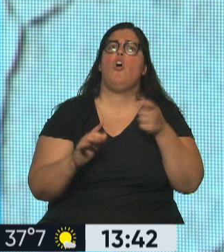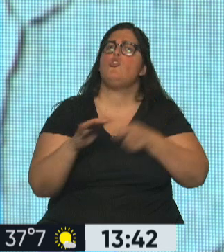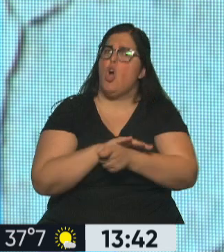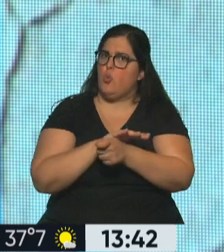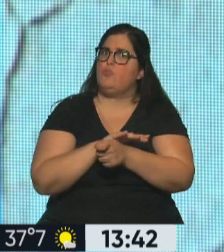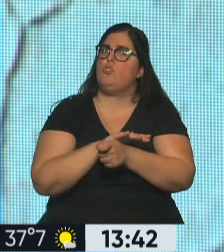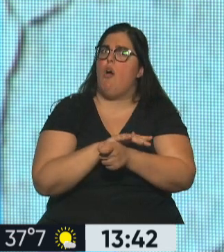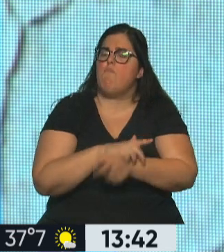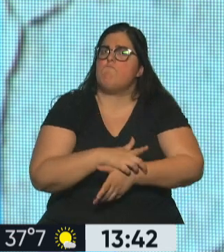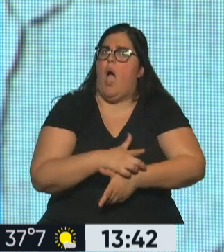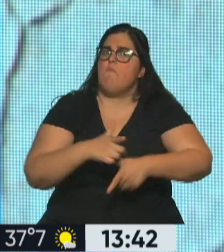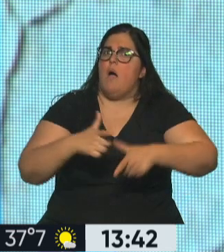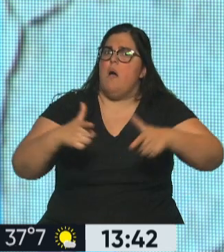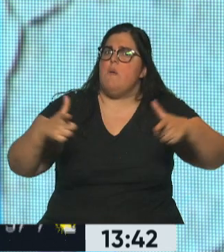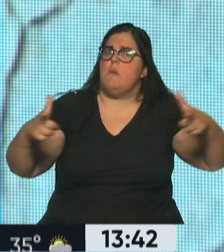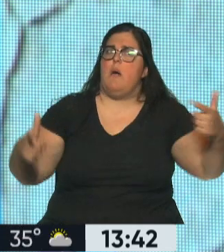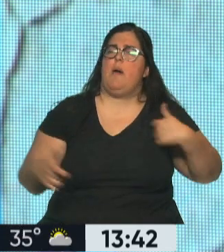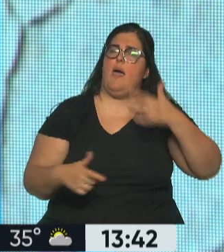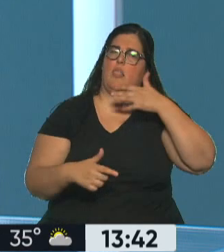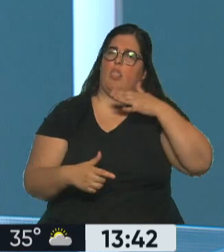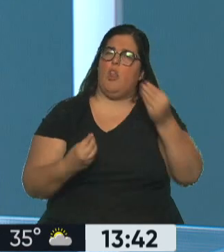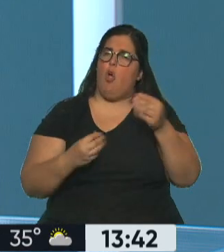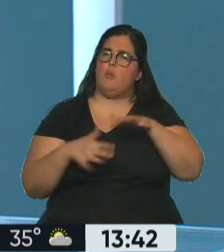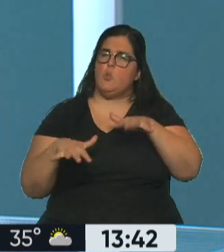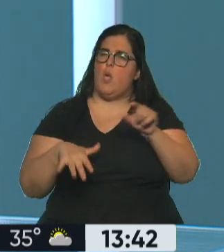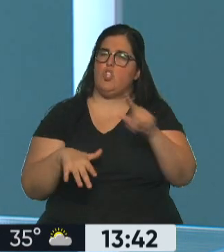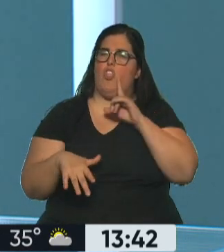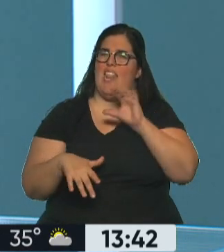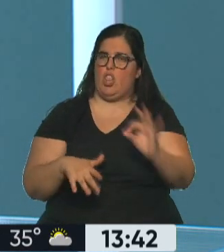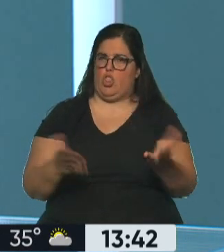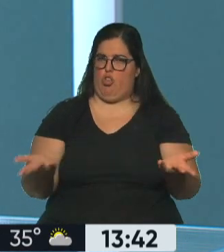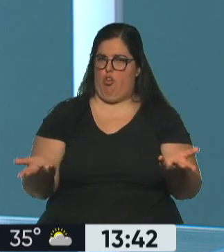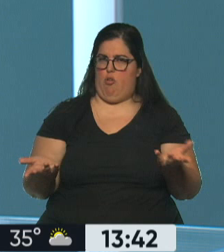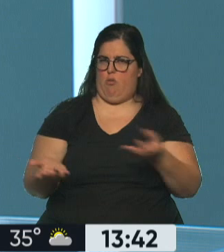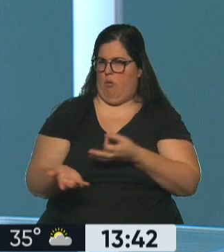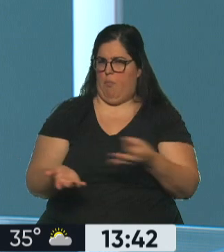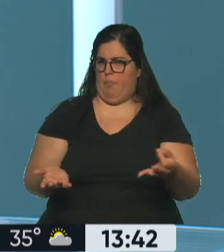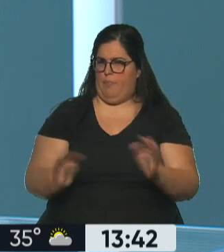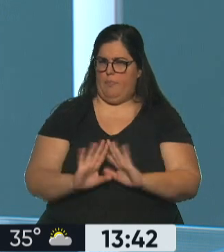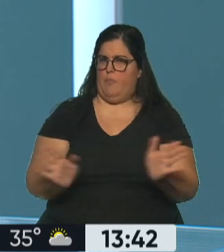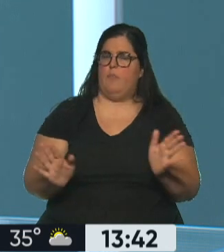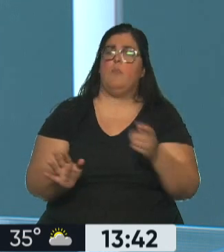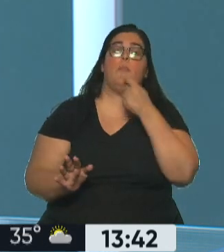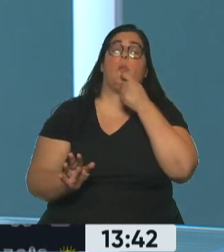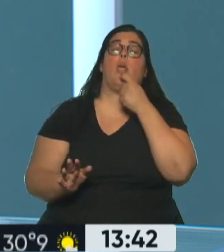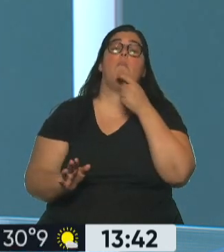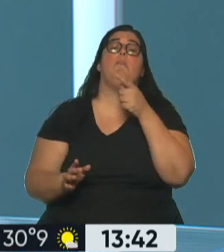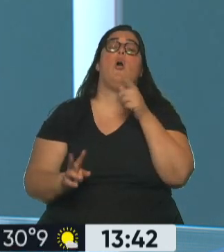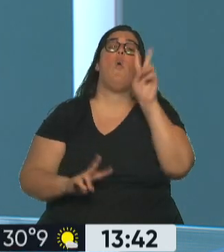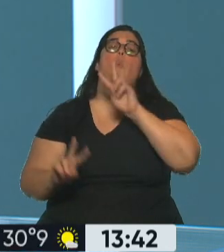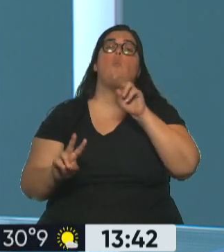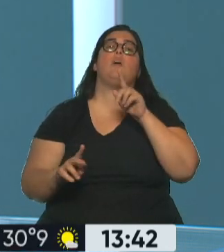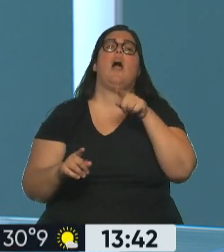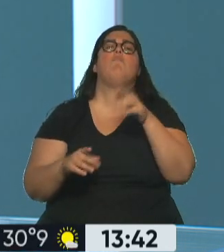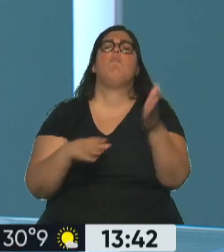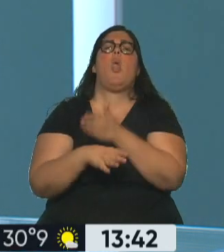cada vez más importante para poder entender seriamente qué es lo que está pasando. Porque efectivamente, por ejemplo, se tercerizó mucho la